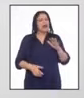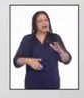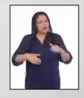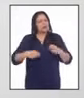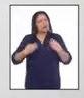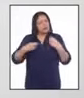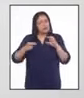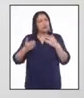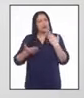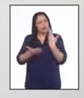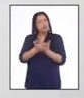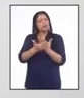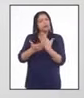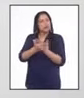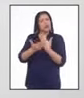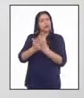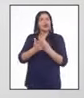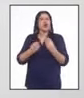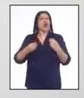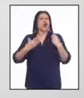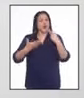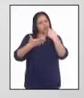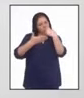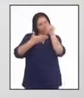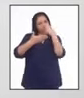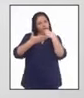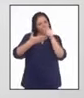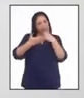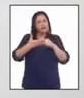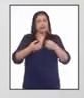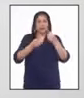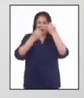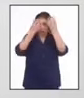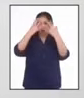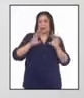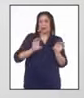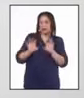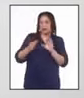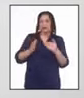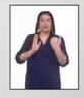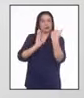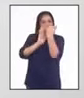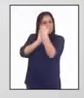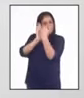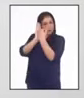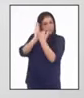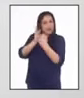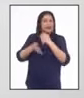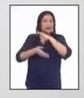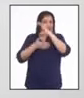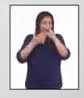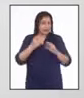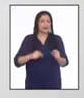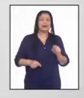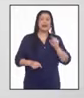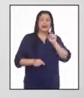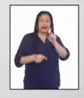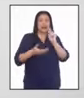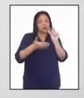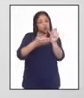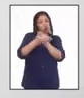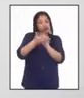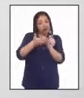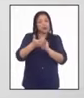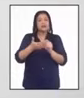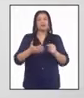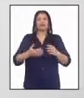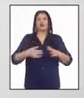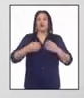en qué medida se está cumpliendo con los criterios, es decir, que el texto cumpla con su